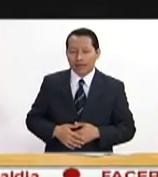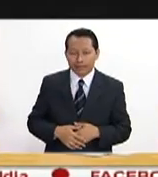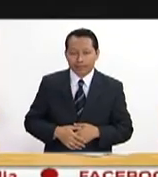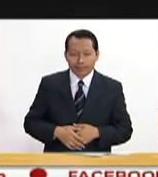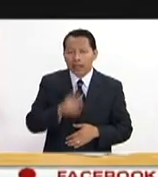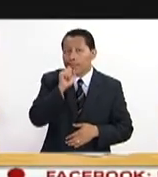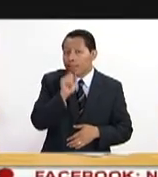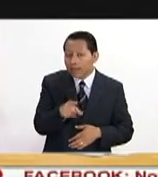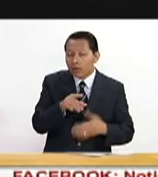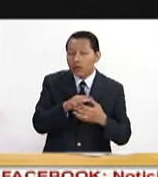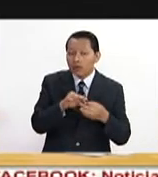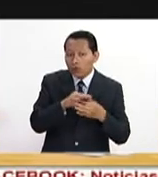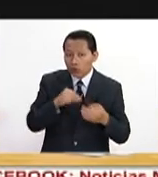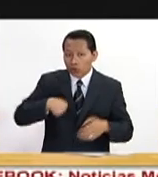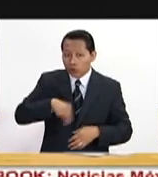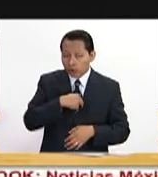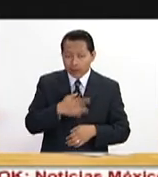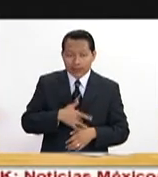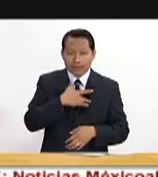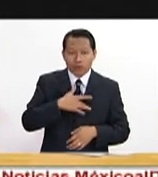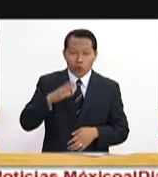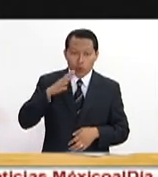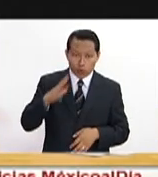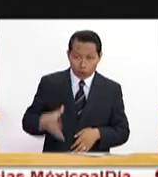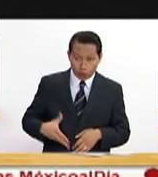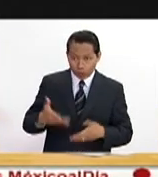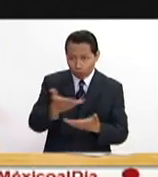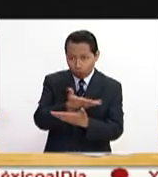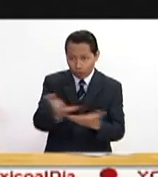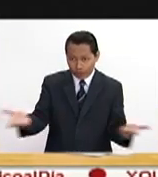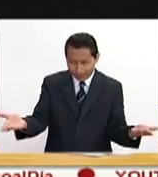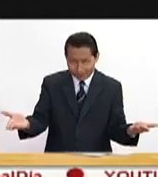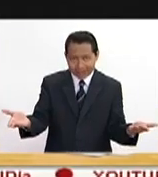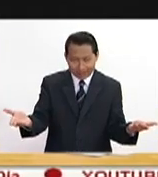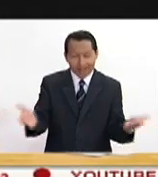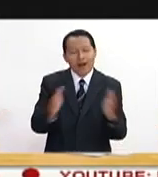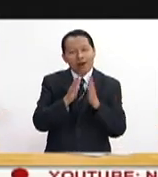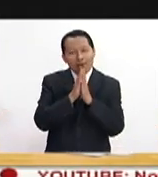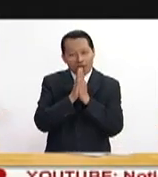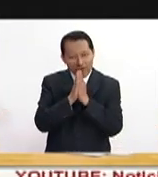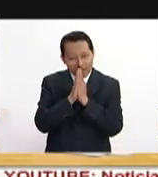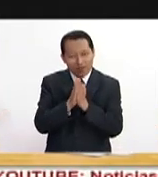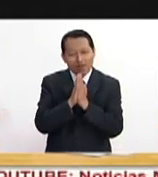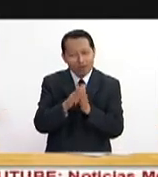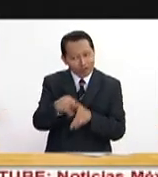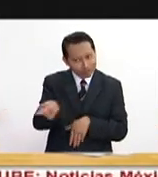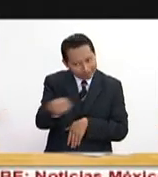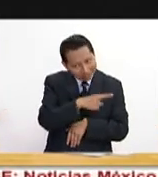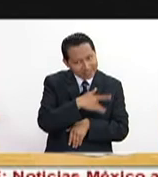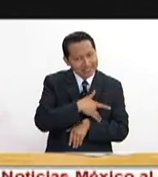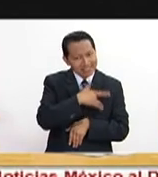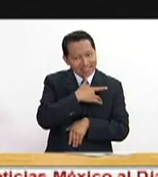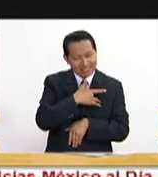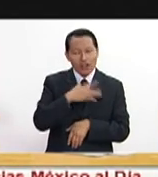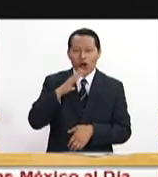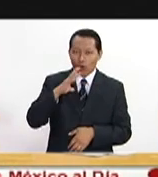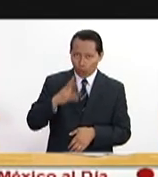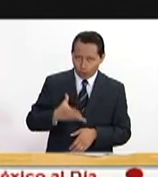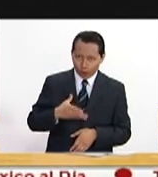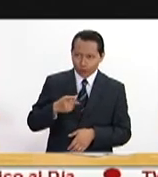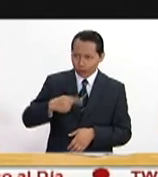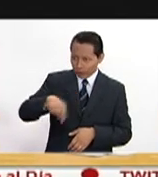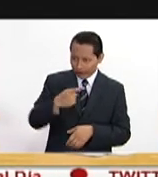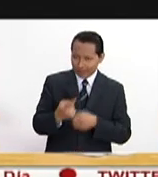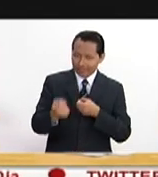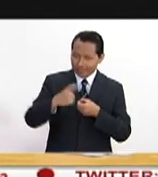Así como nosotros nos sentimos muy orgullosos de ustedes, por favor también siéntanse orgullosos de formar parte